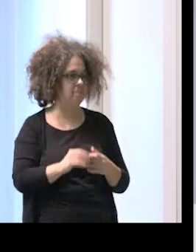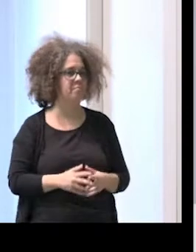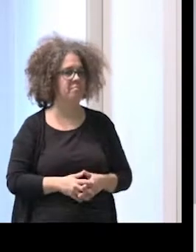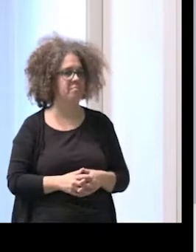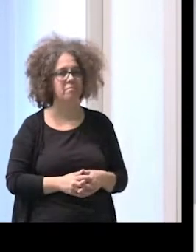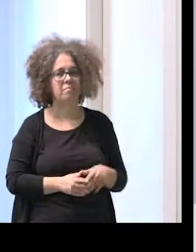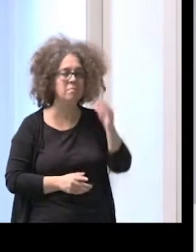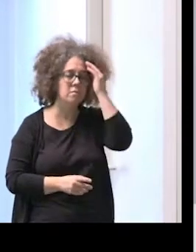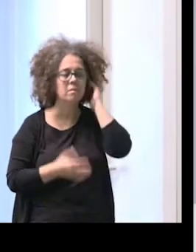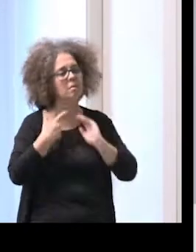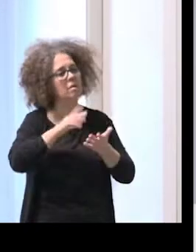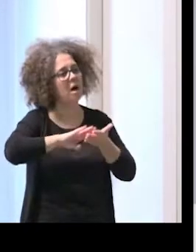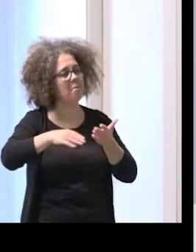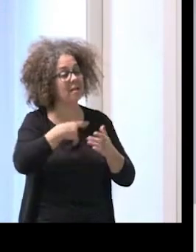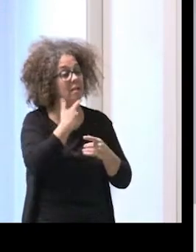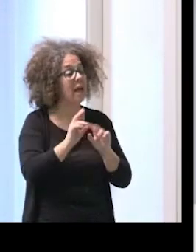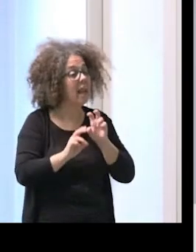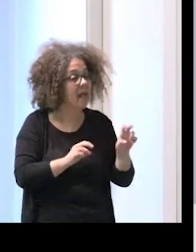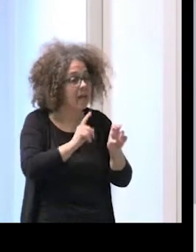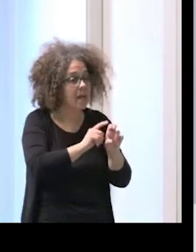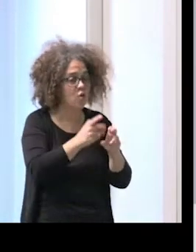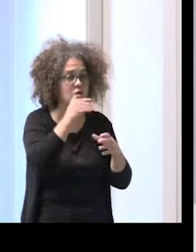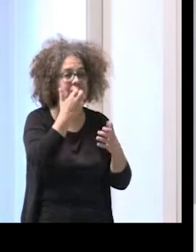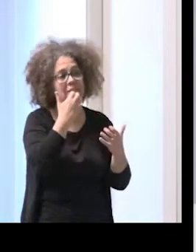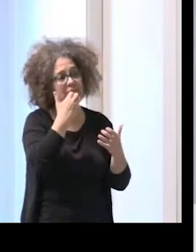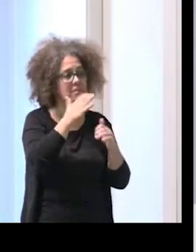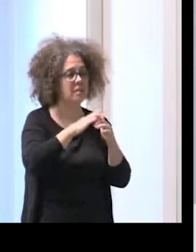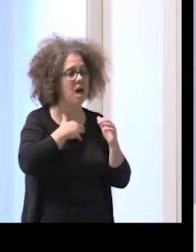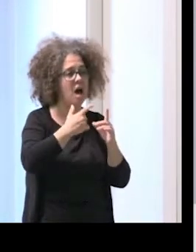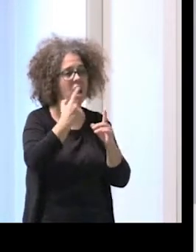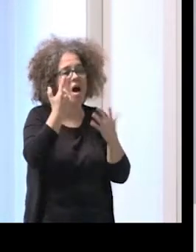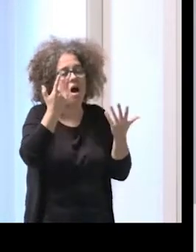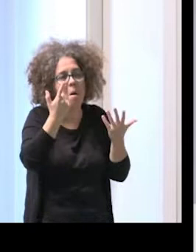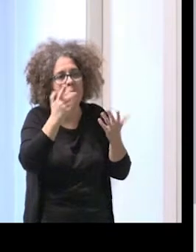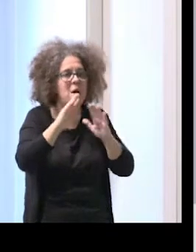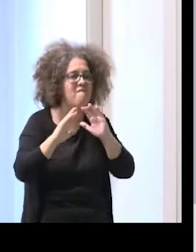existe un modelo donde si existe un daño a nivel neuronal,